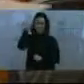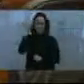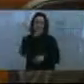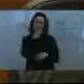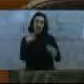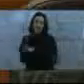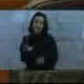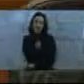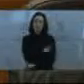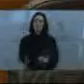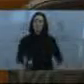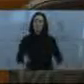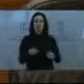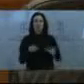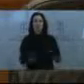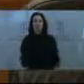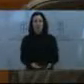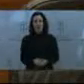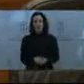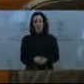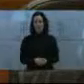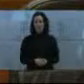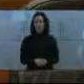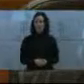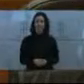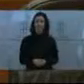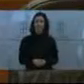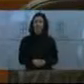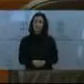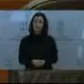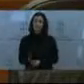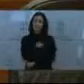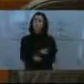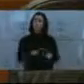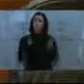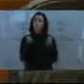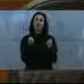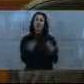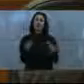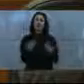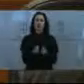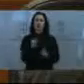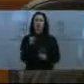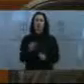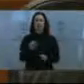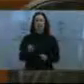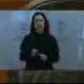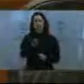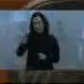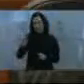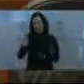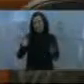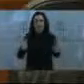qué tipo de problema nos enfrentamos con la pretensión, espero que no sea la nuestra, ni la de un gobierno sensato,